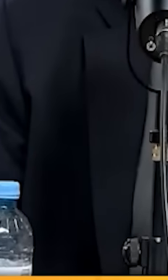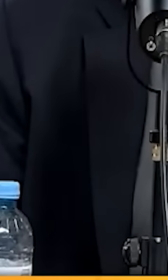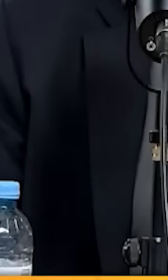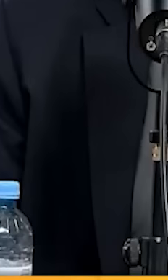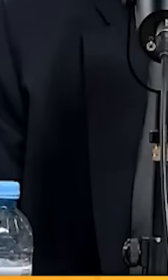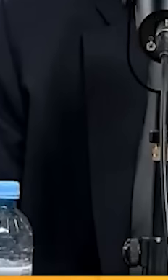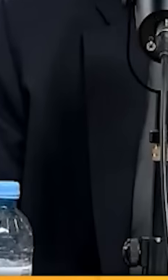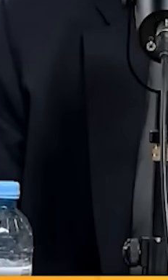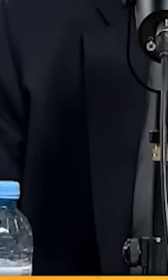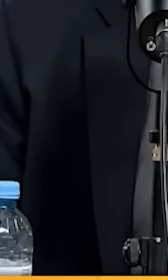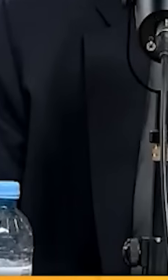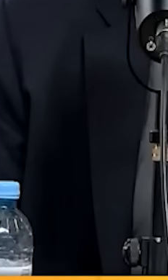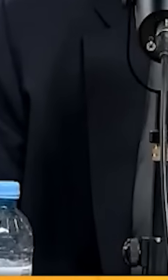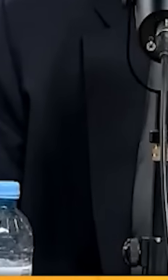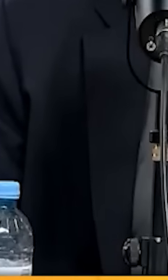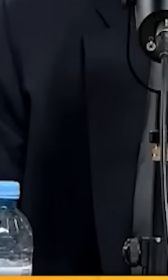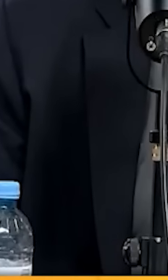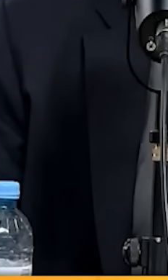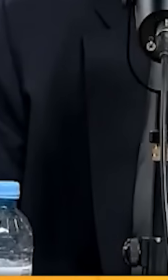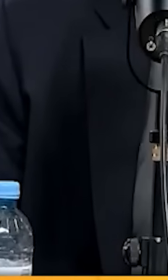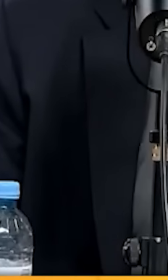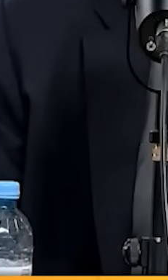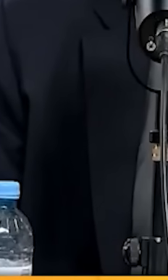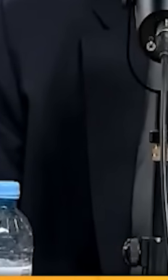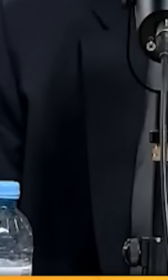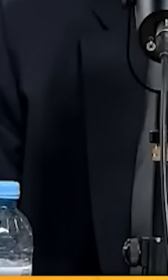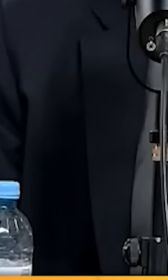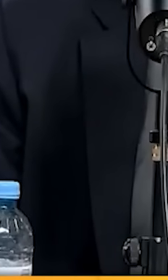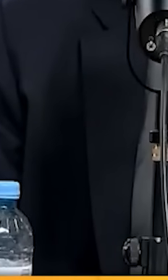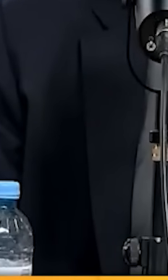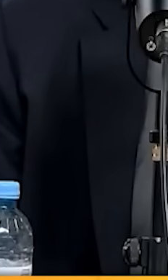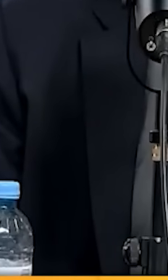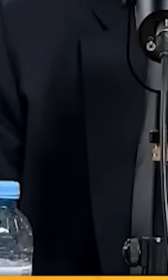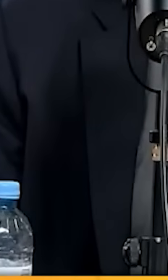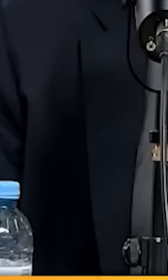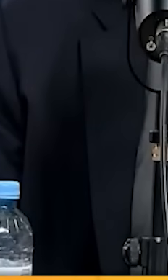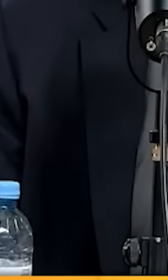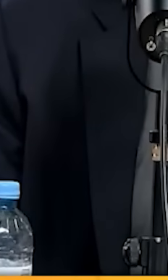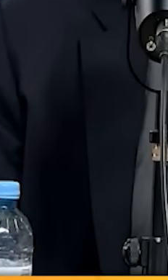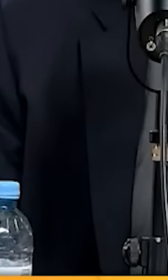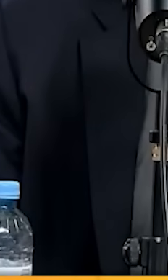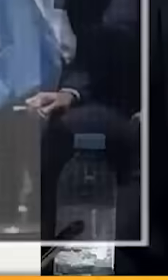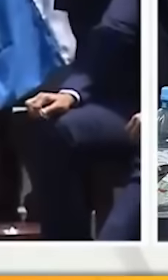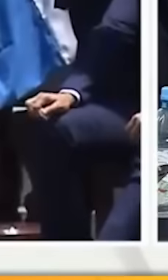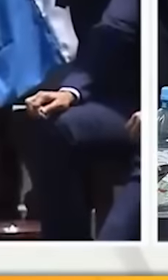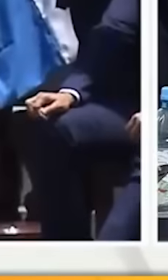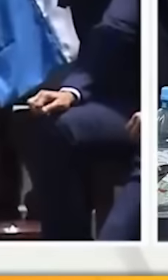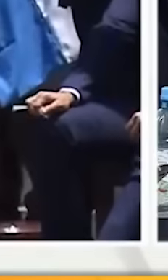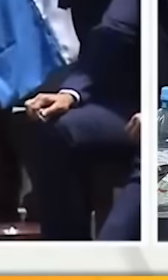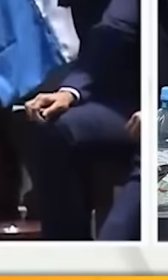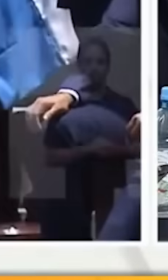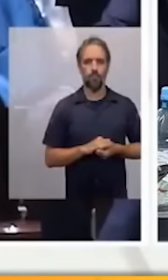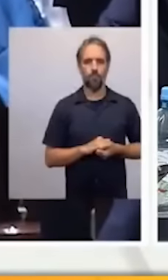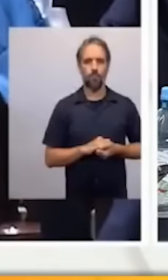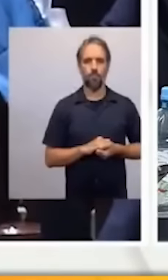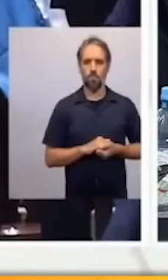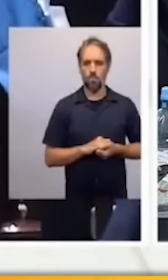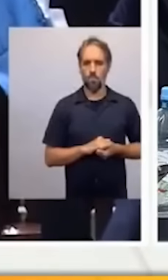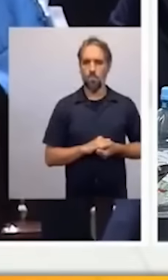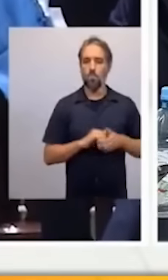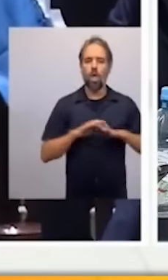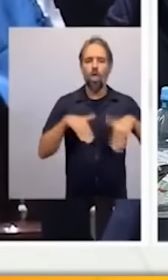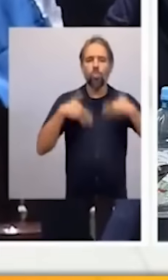vuelta todo por decreto ah sigo Sigo pensando que lo que nosotros nos pasó es que perdimos la batalla